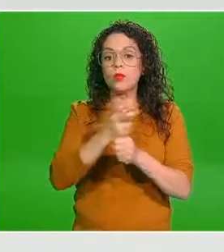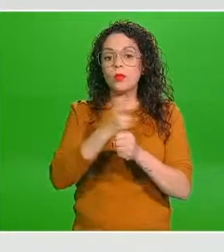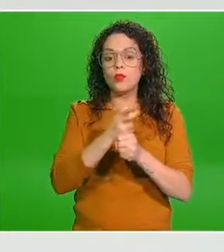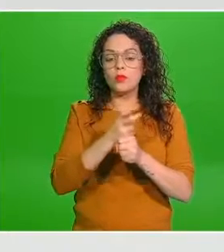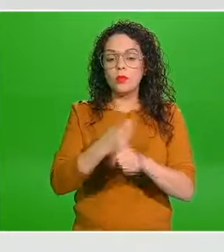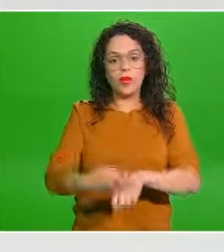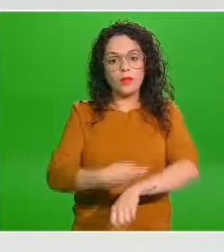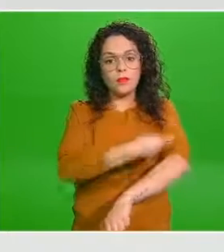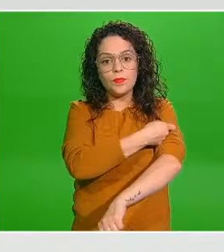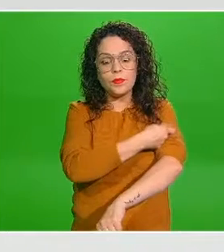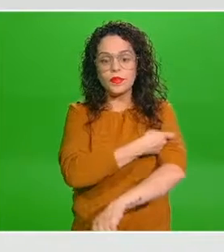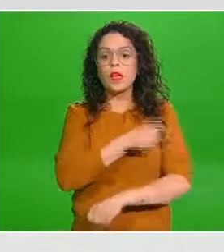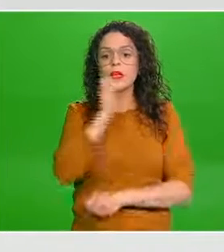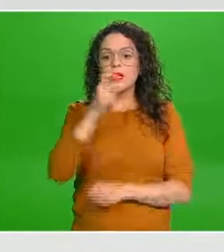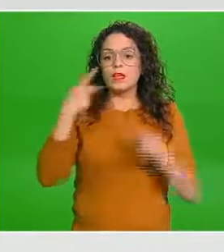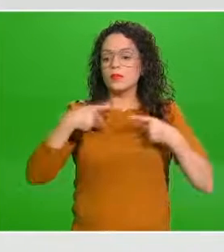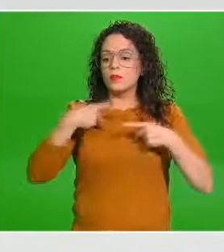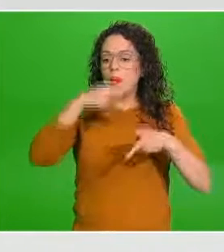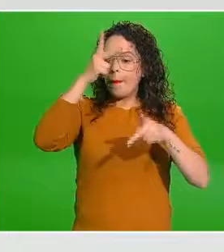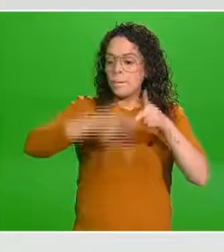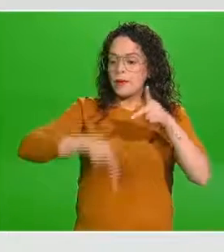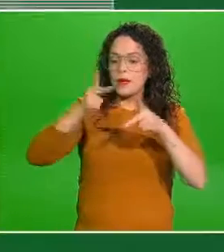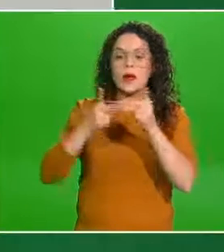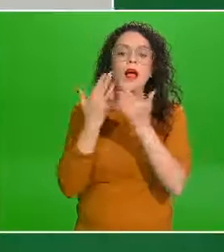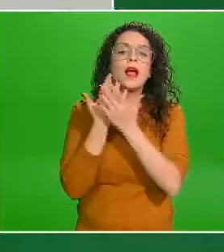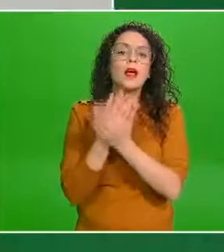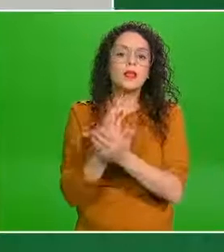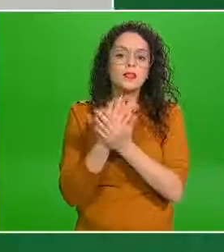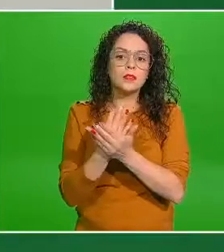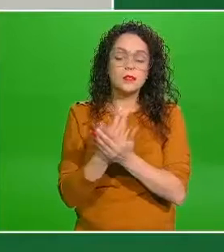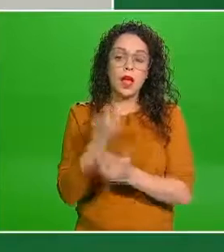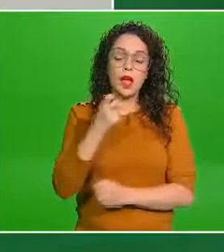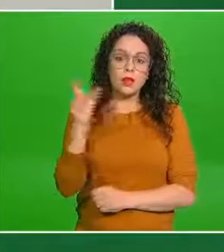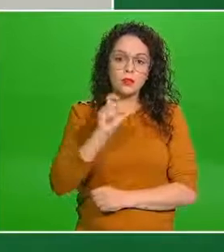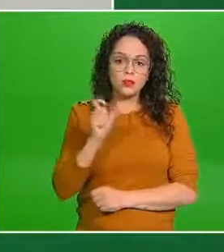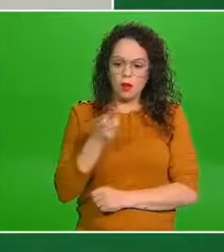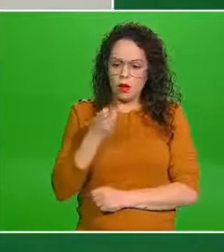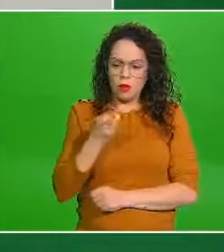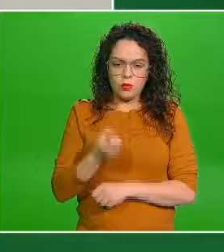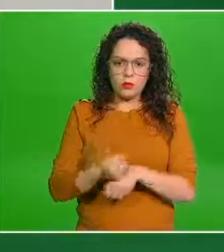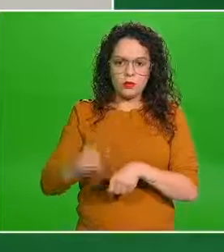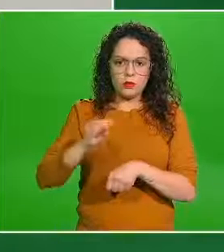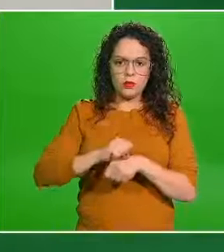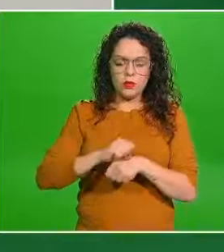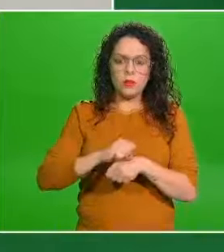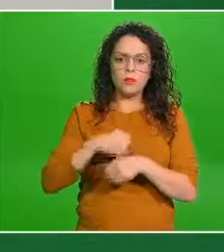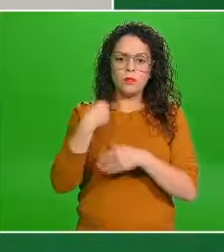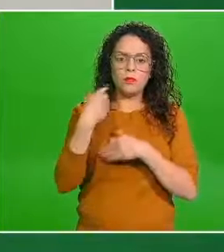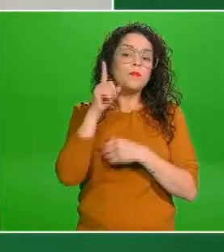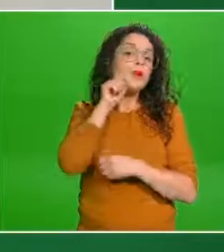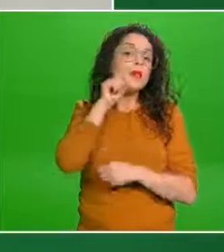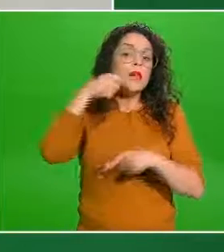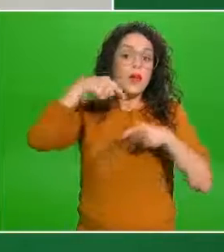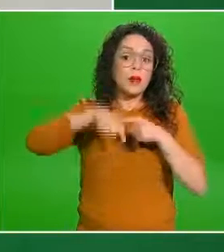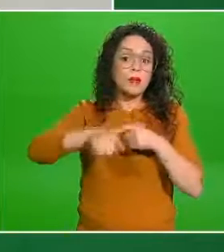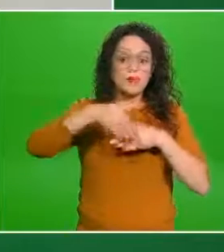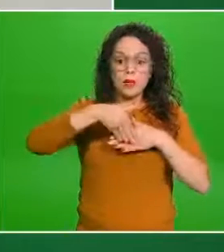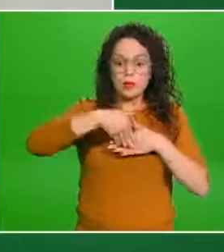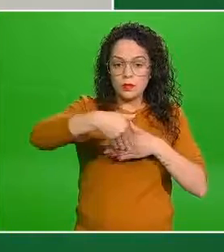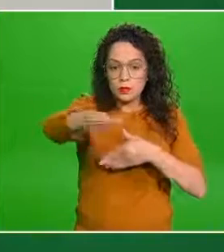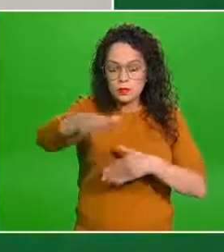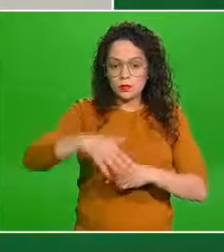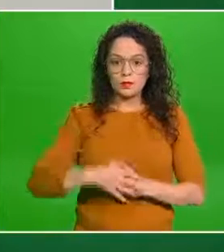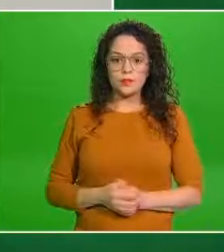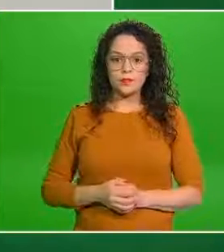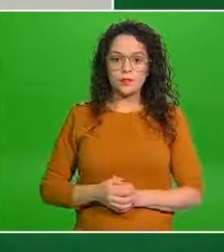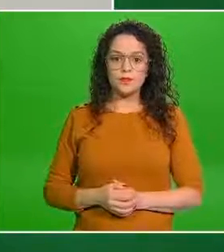estar pendientes de esta vacuna, y esto se realizará en el transcurso de la semana que empieza el día de mañana, y en su momento también